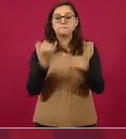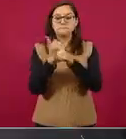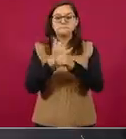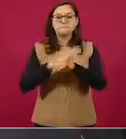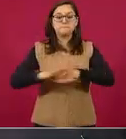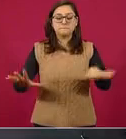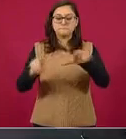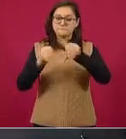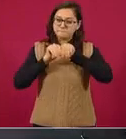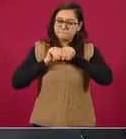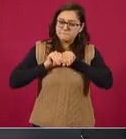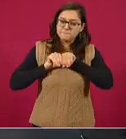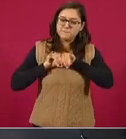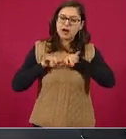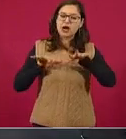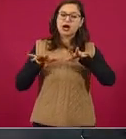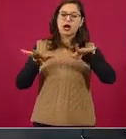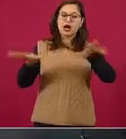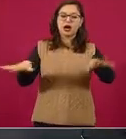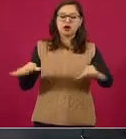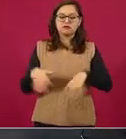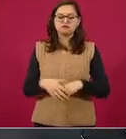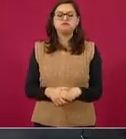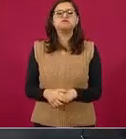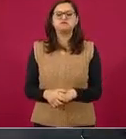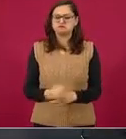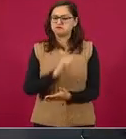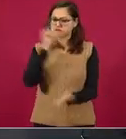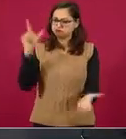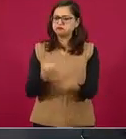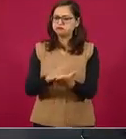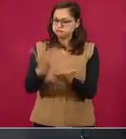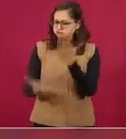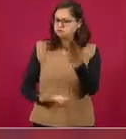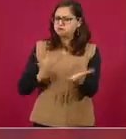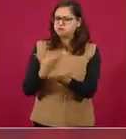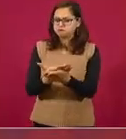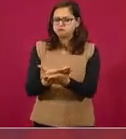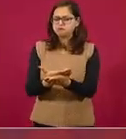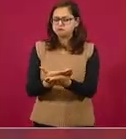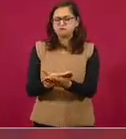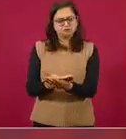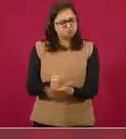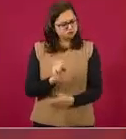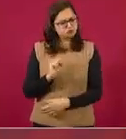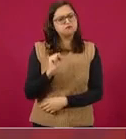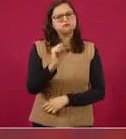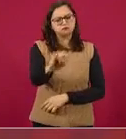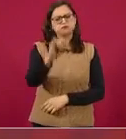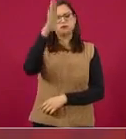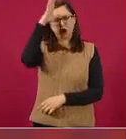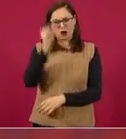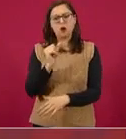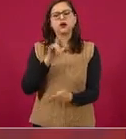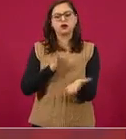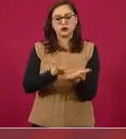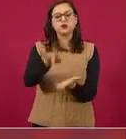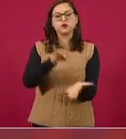un manifiesto en favor de nuestra propuesta de reforma